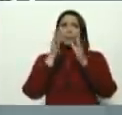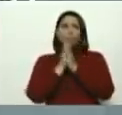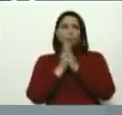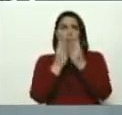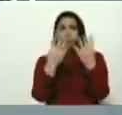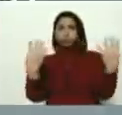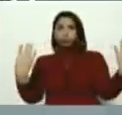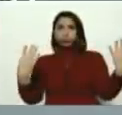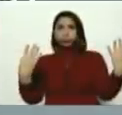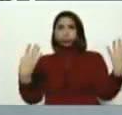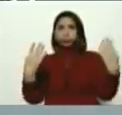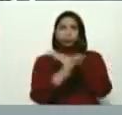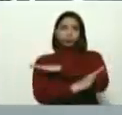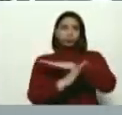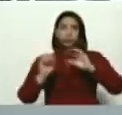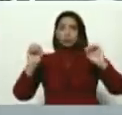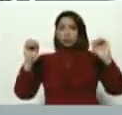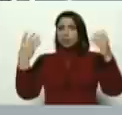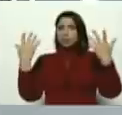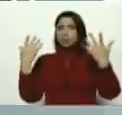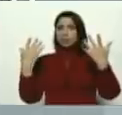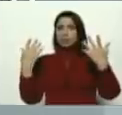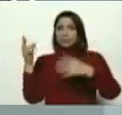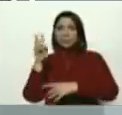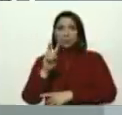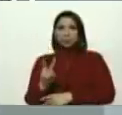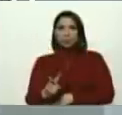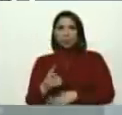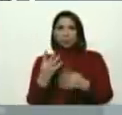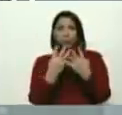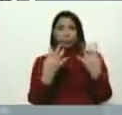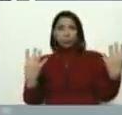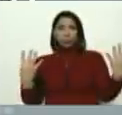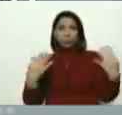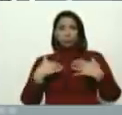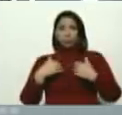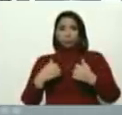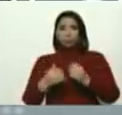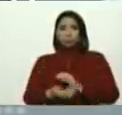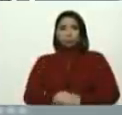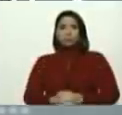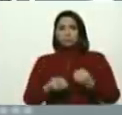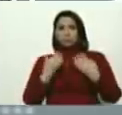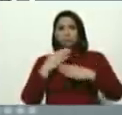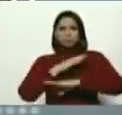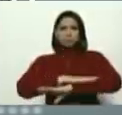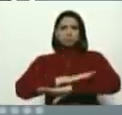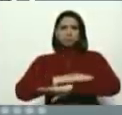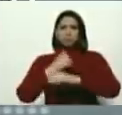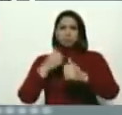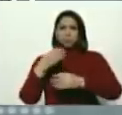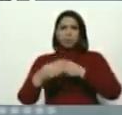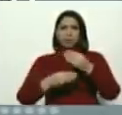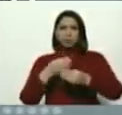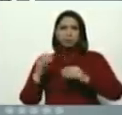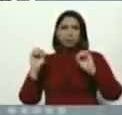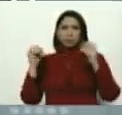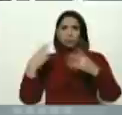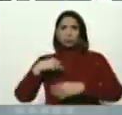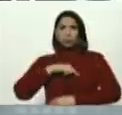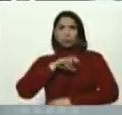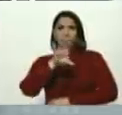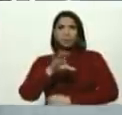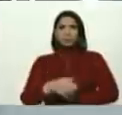es la salvación de Venezuela. El cordón sanitario, bien disciplinado, bien implementado, es la salvación de nuestro